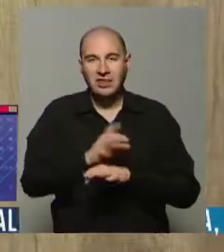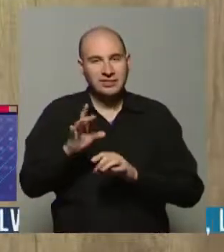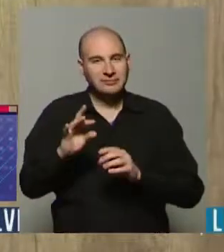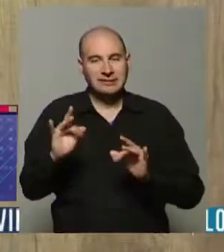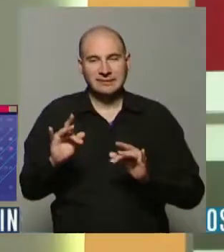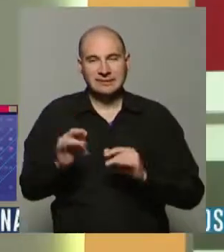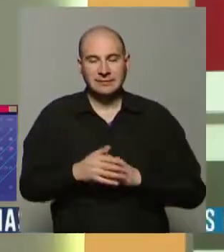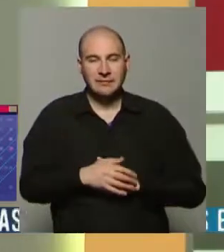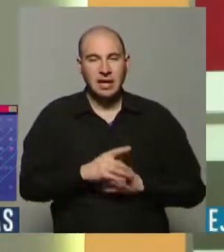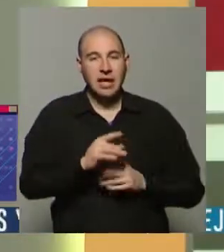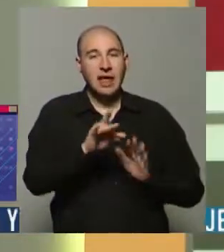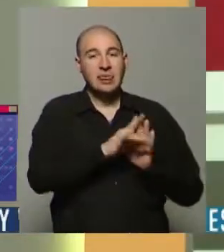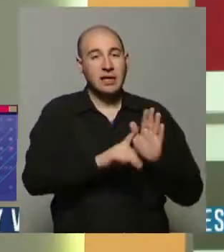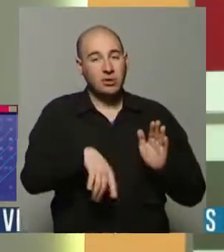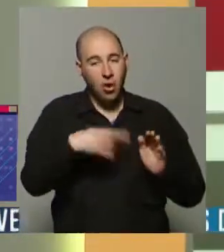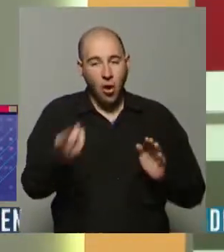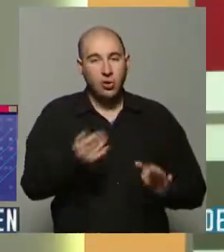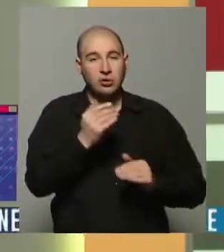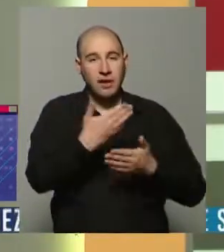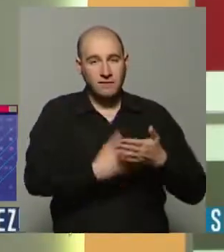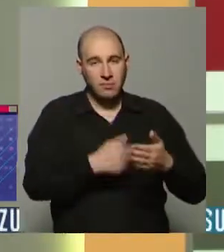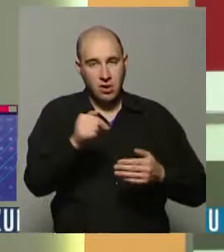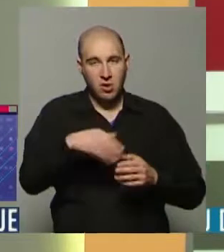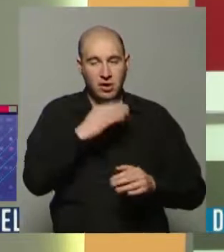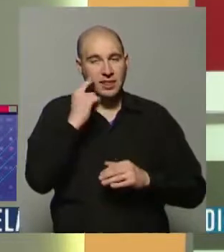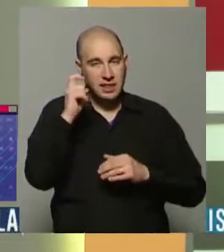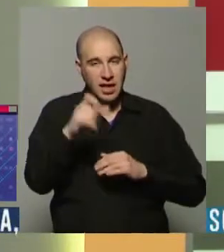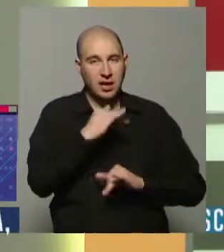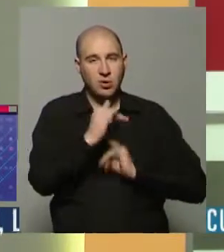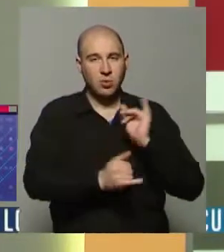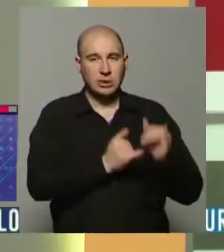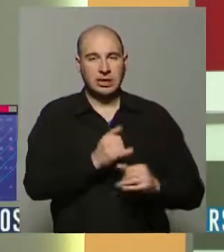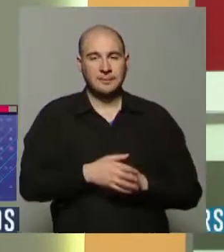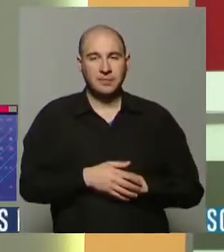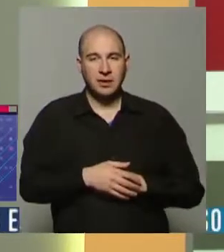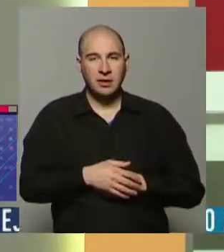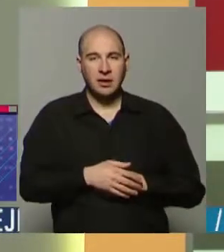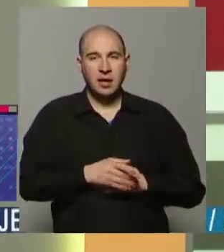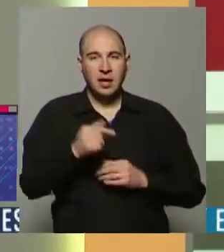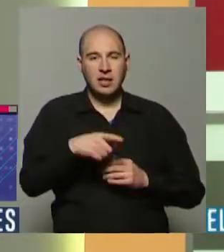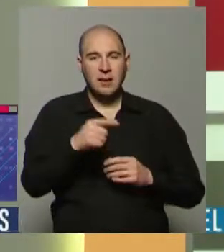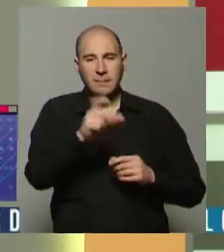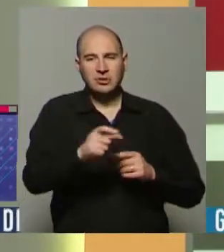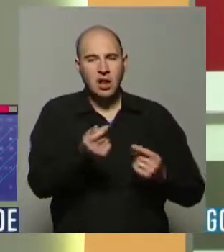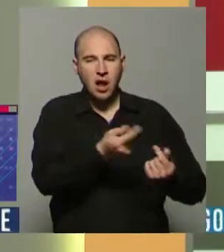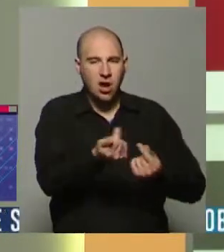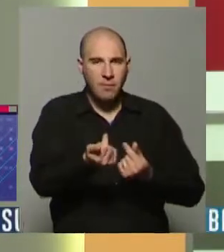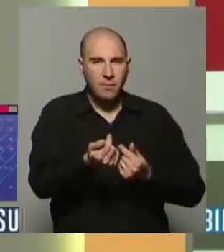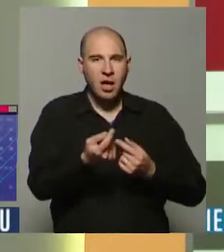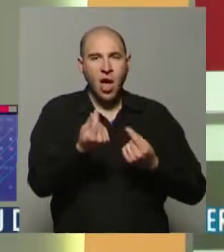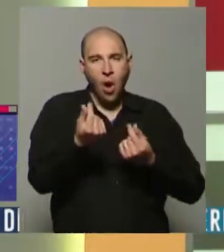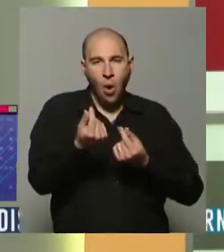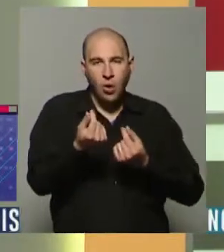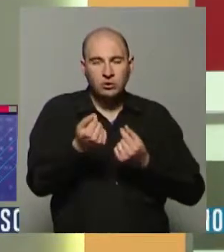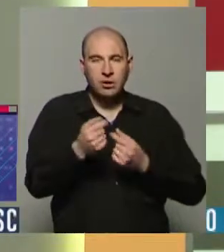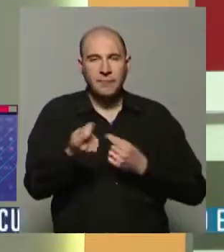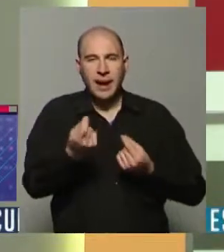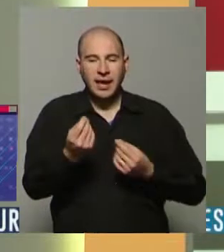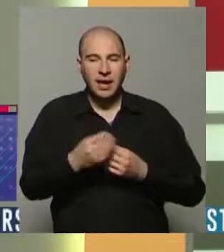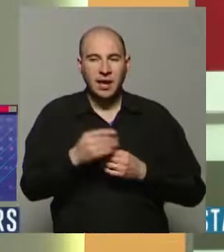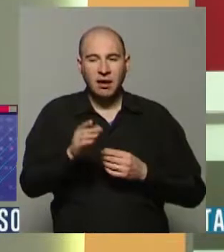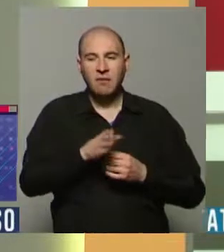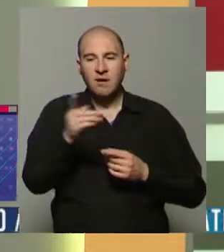a el índice de precios mayorista que se dio a conocer también el mes pasado, la verdad que es un cóctel sumamente complejo para la economía